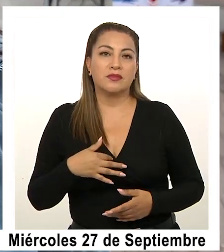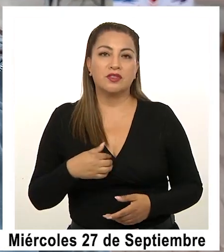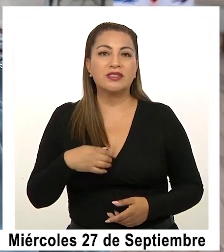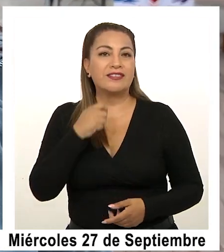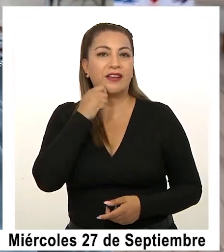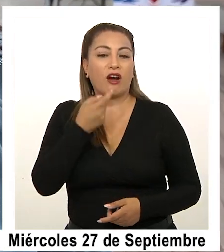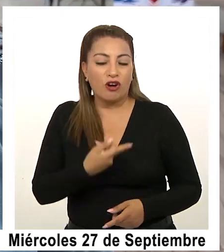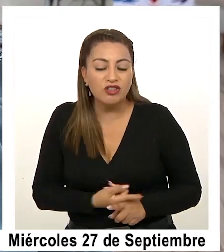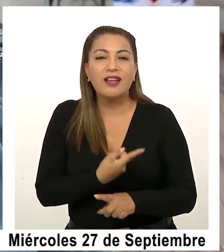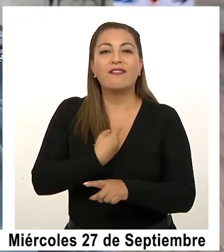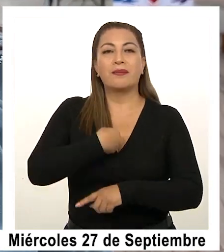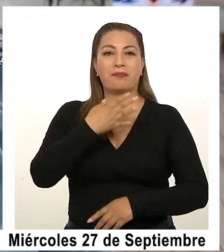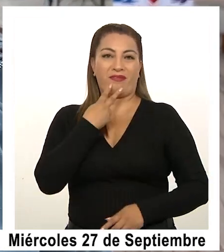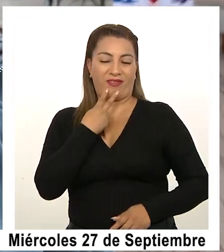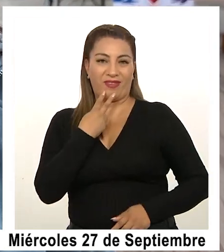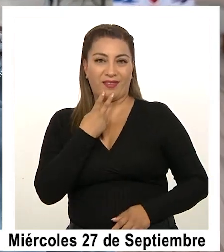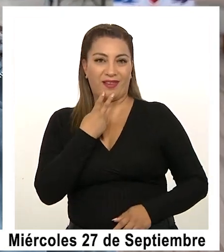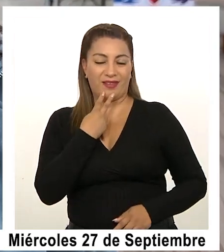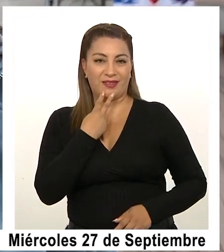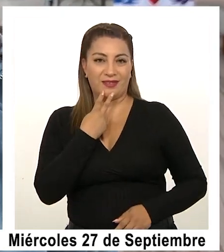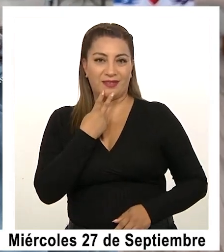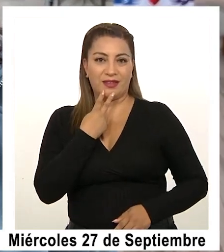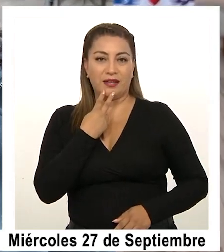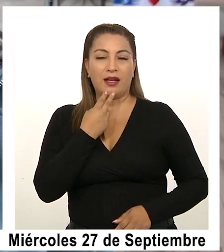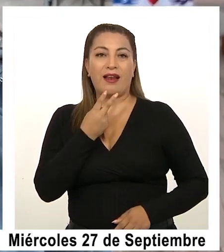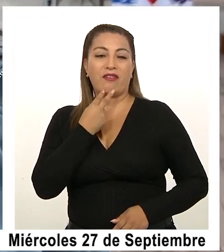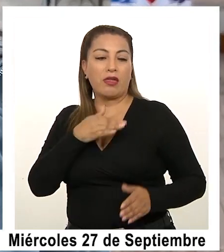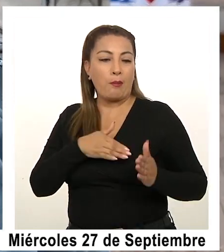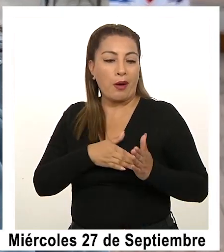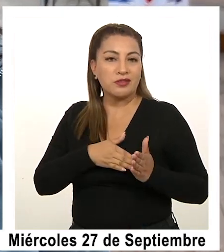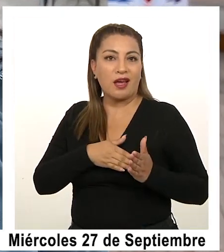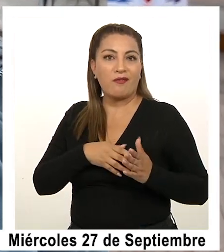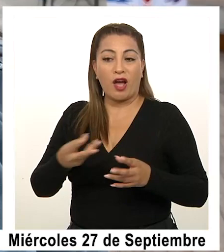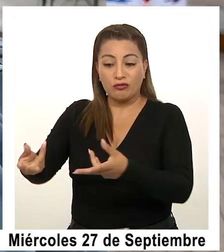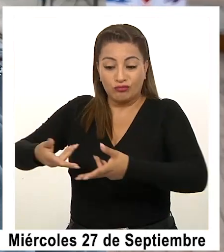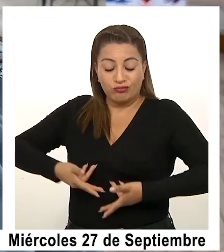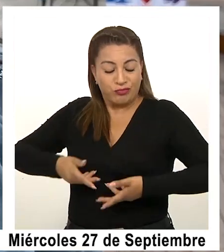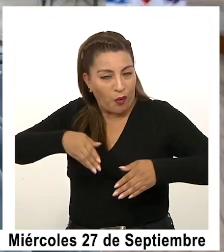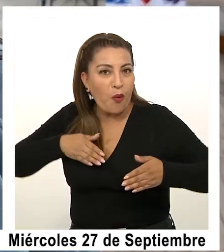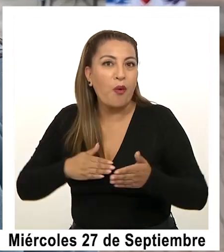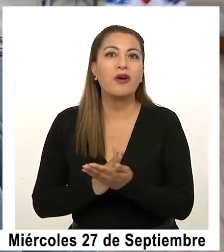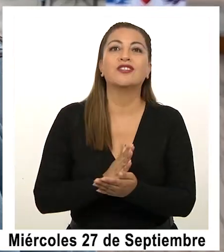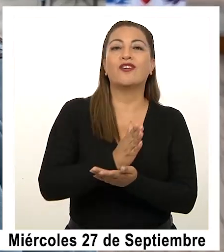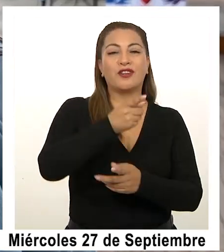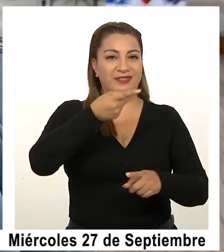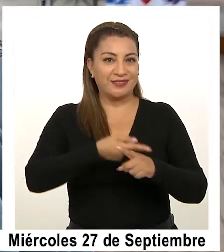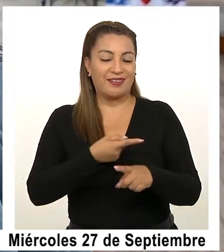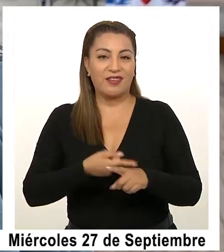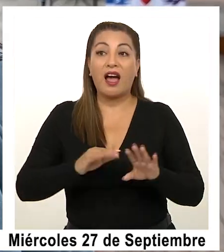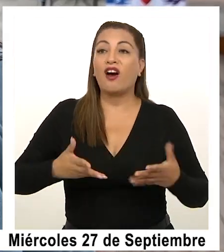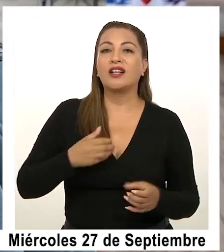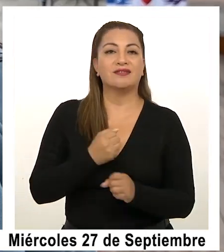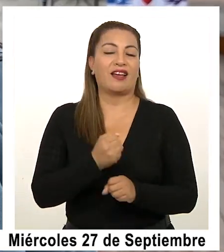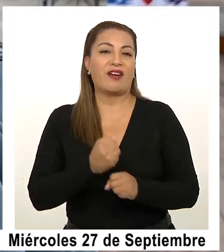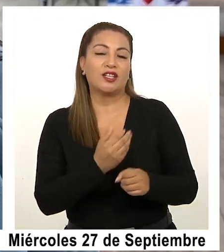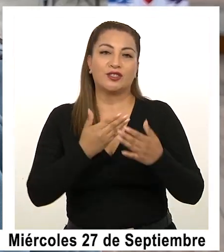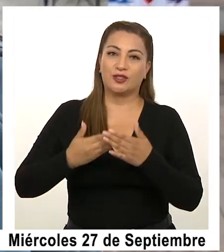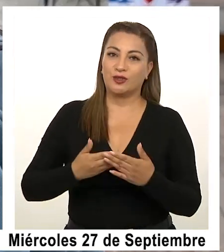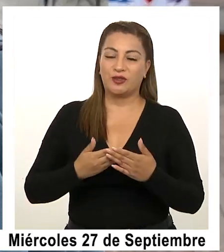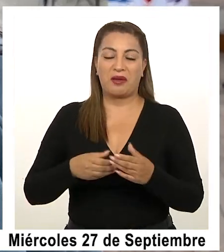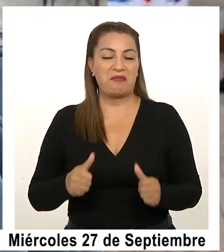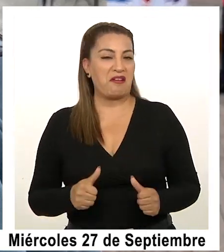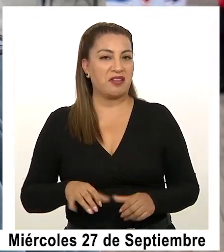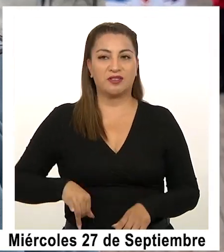la vida. Sí, le sacamos la pausa a la vida, seguí trabajando, estudié, trabajé y ahora realizada